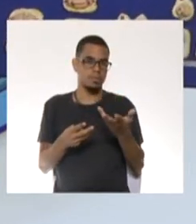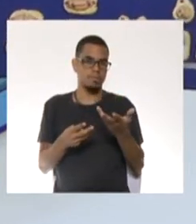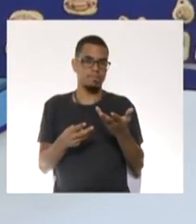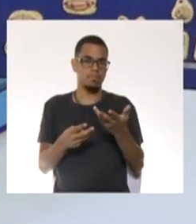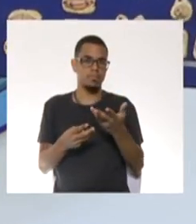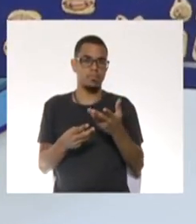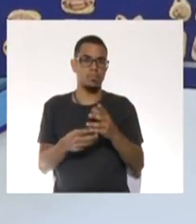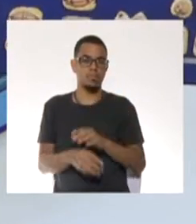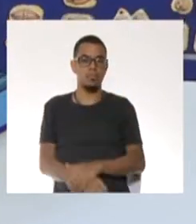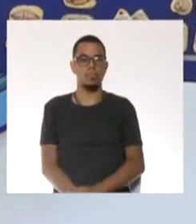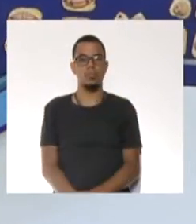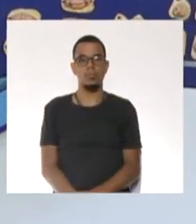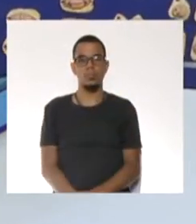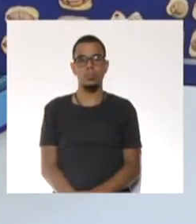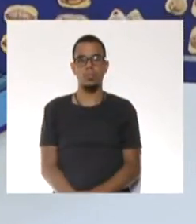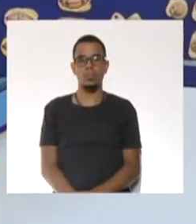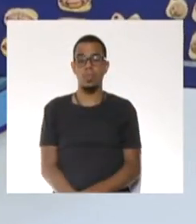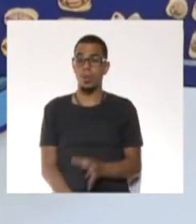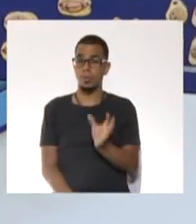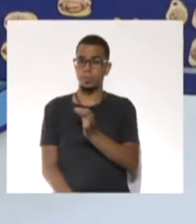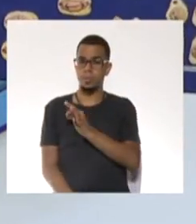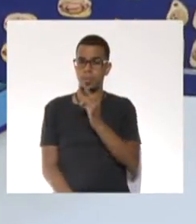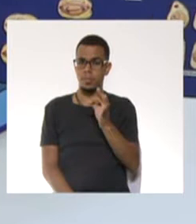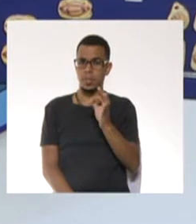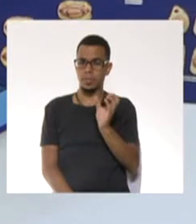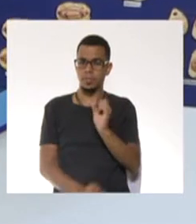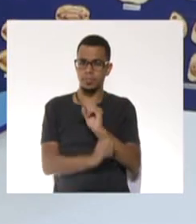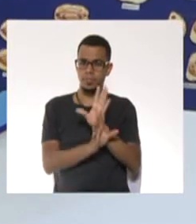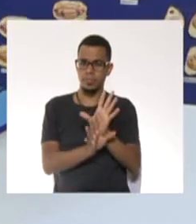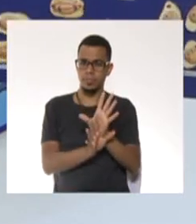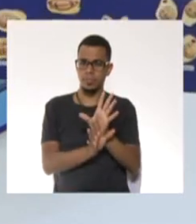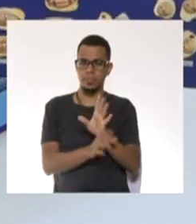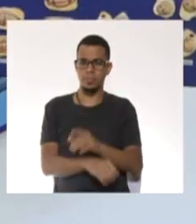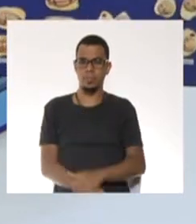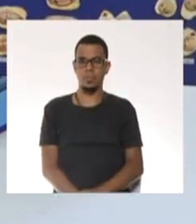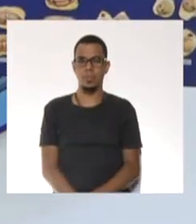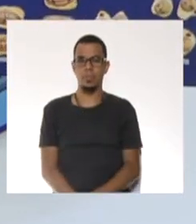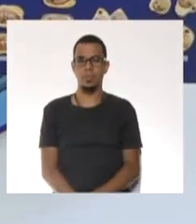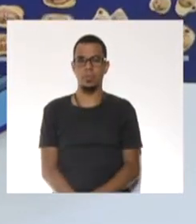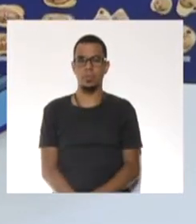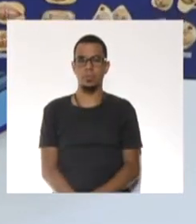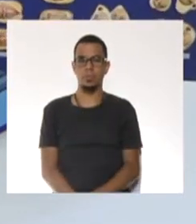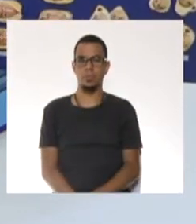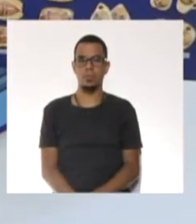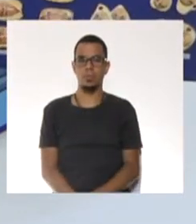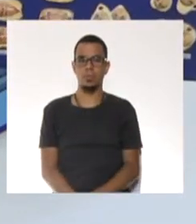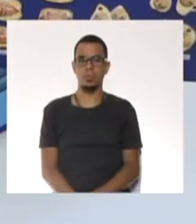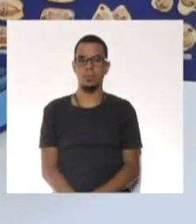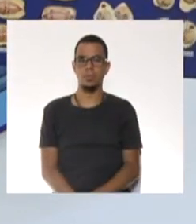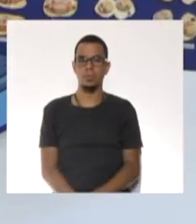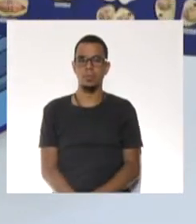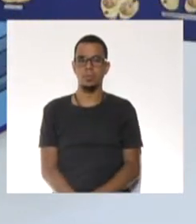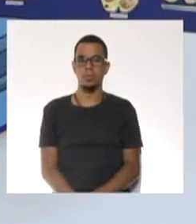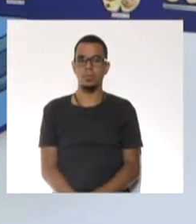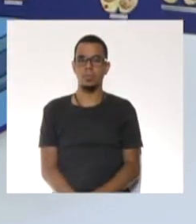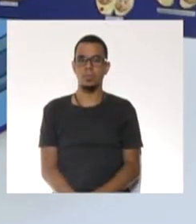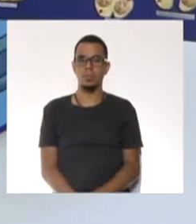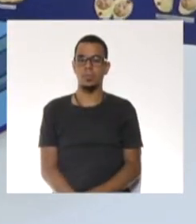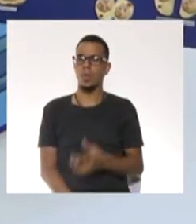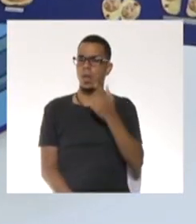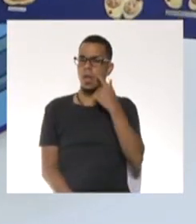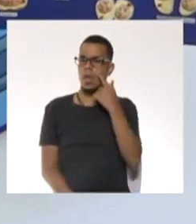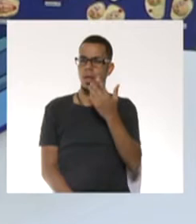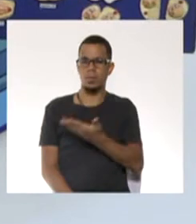y un grupo fosfato, ¿ok? Y tenemos entonces el ácido desoxirribonucleico, que es el ADN. ¿Qué podemos ver aquí